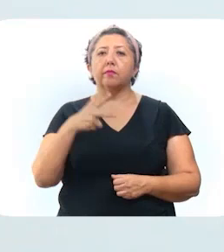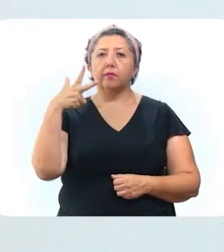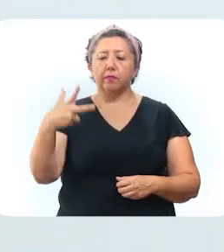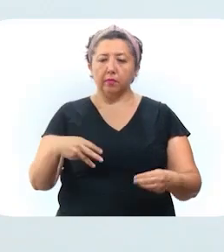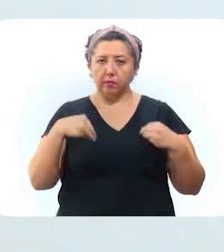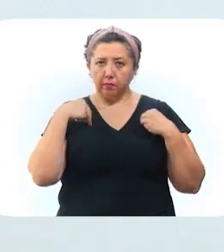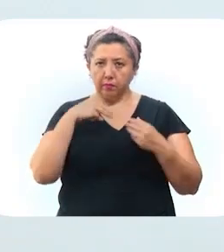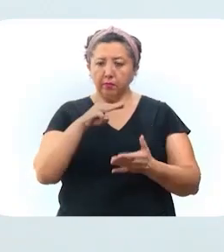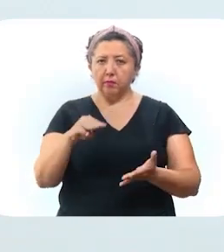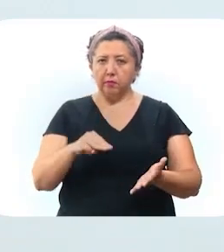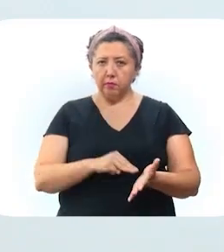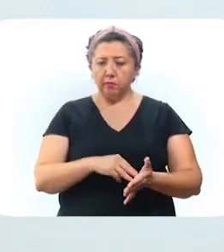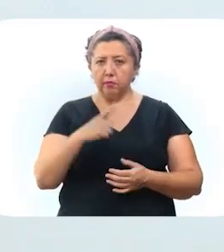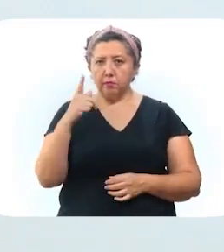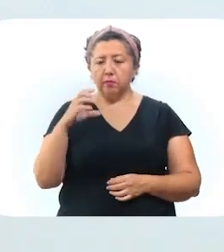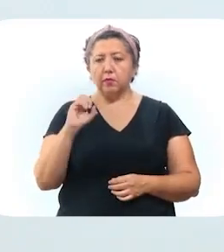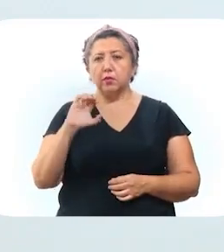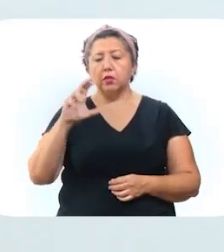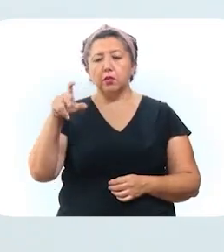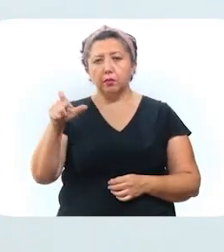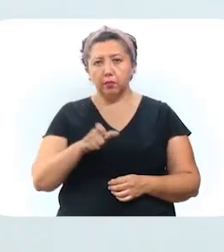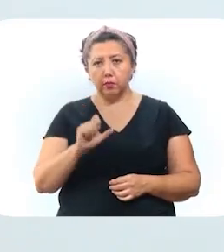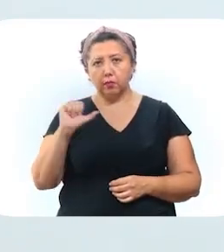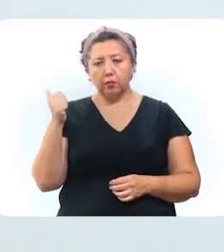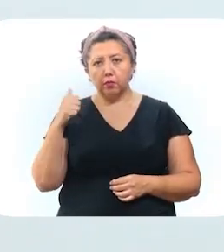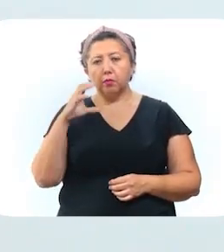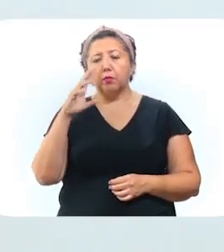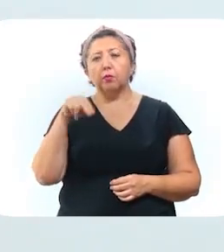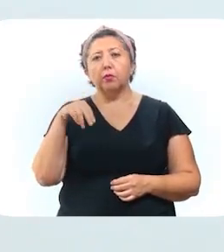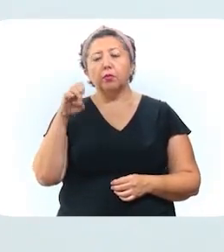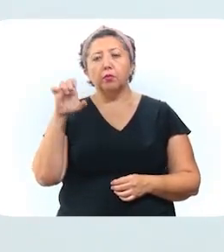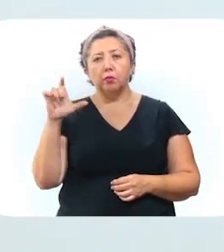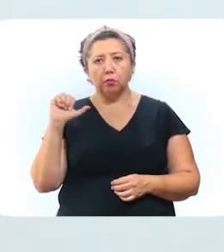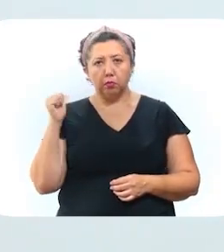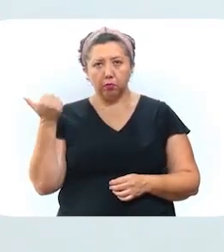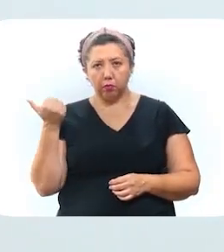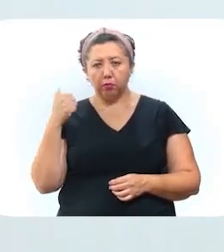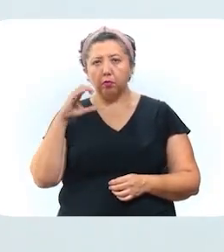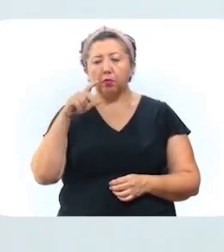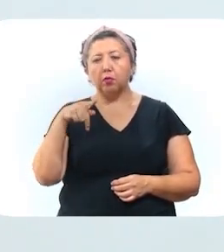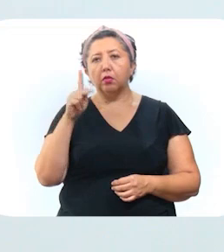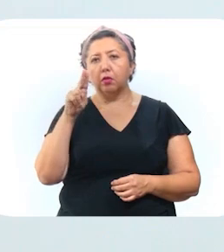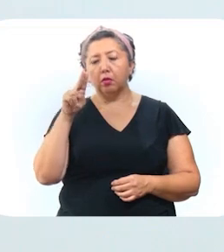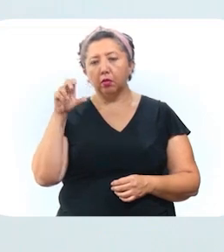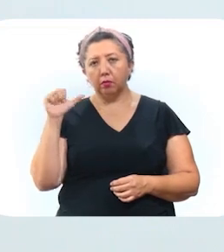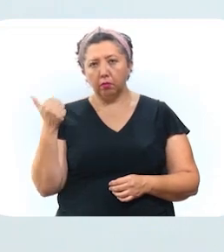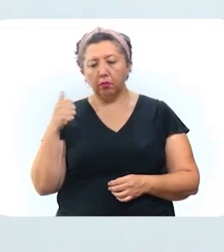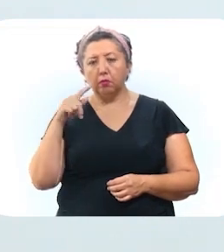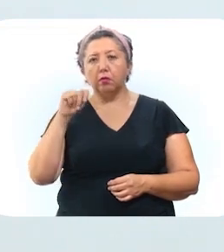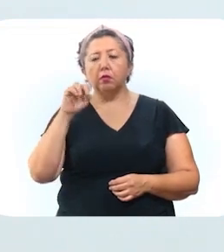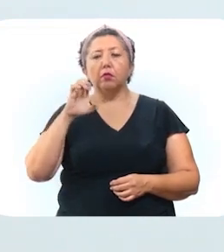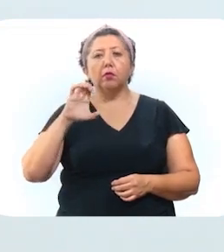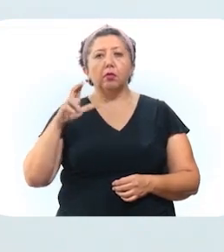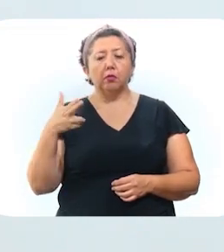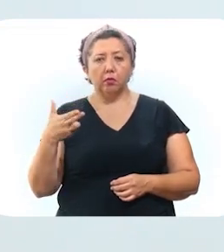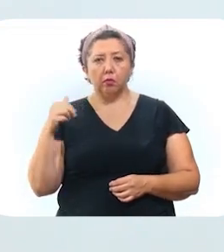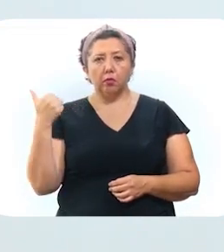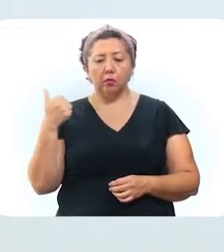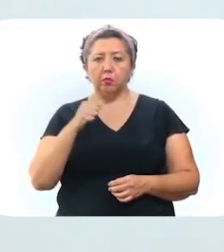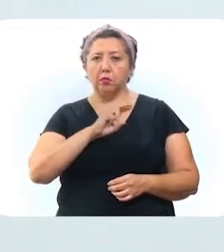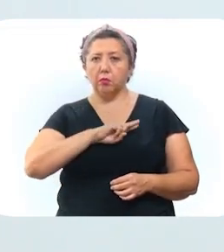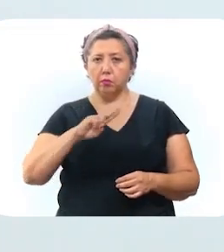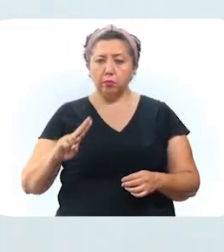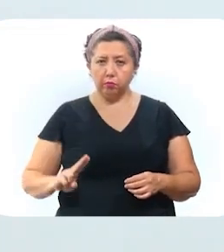8 residían en Mérida, 1 en Chemash, 1 en Cuncunul, 1 en Cagua, 1 en Tecom, 1 en